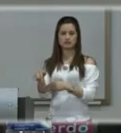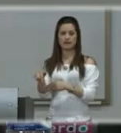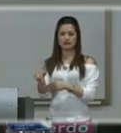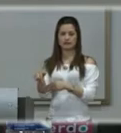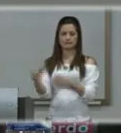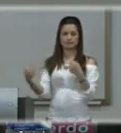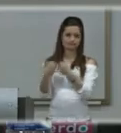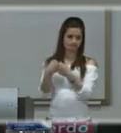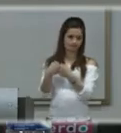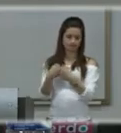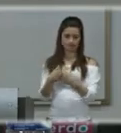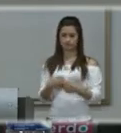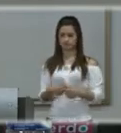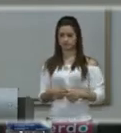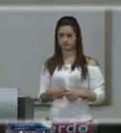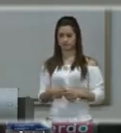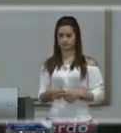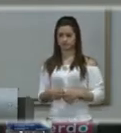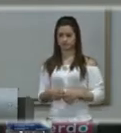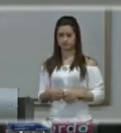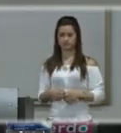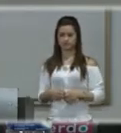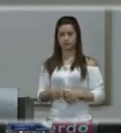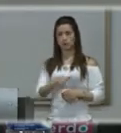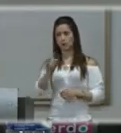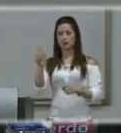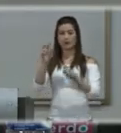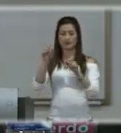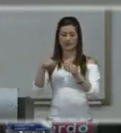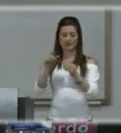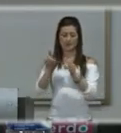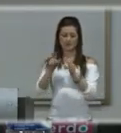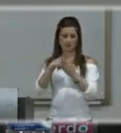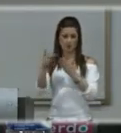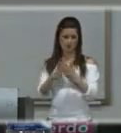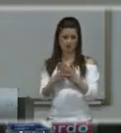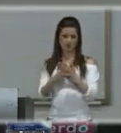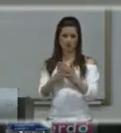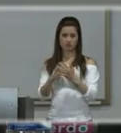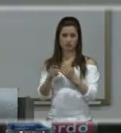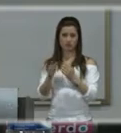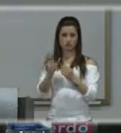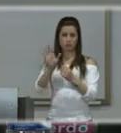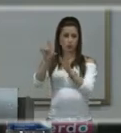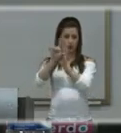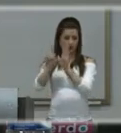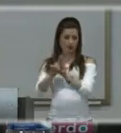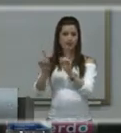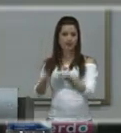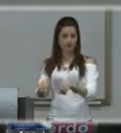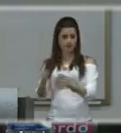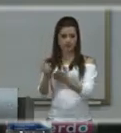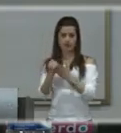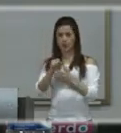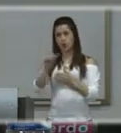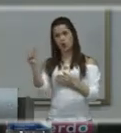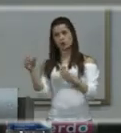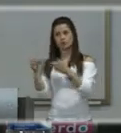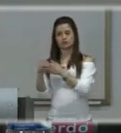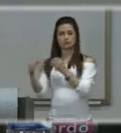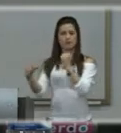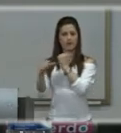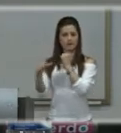pues país, digamos, como la parte legal o como el brazo legal del proyecto, y también a Brújula para que hiciera asesoría